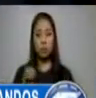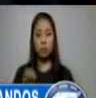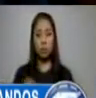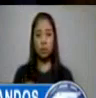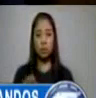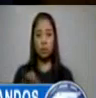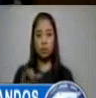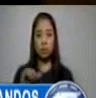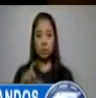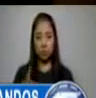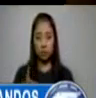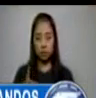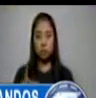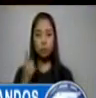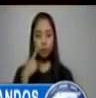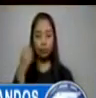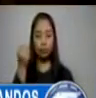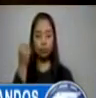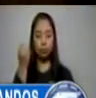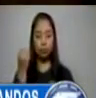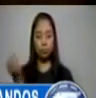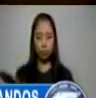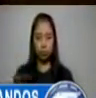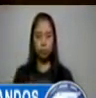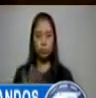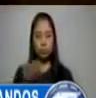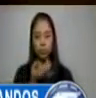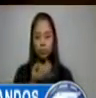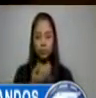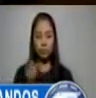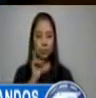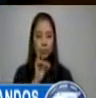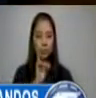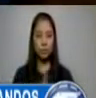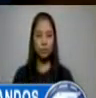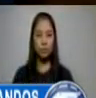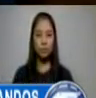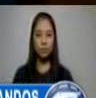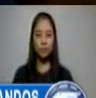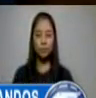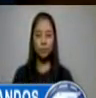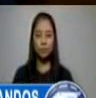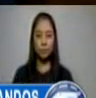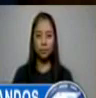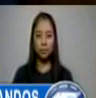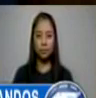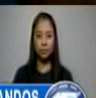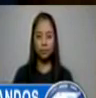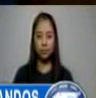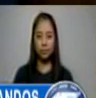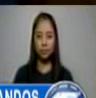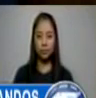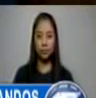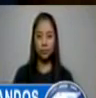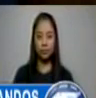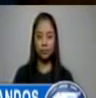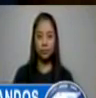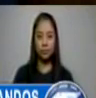responsabilidad es brindarle oportunidades a los que no la han tenido. Y hoy los jóvenes merecen esas